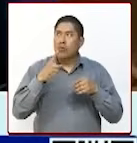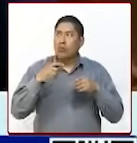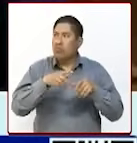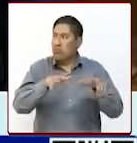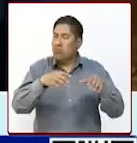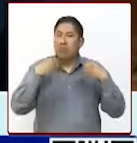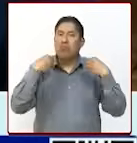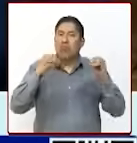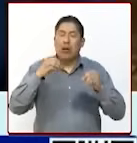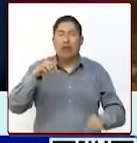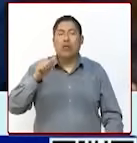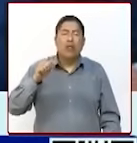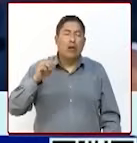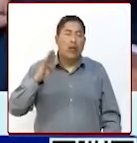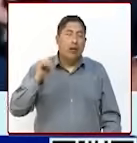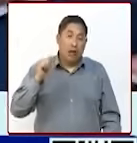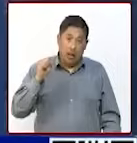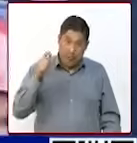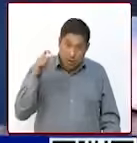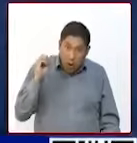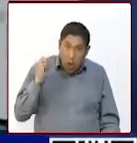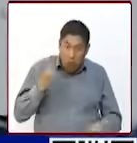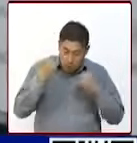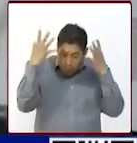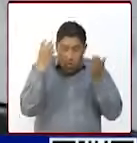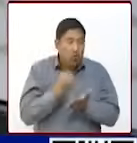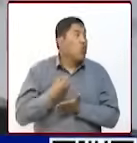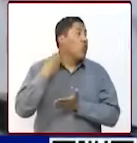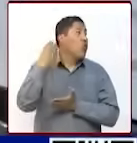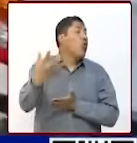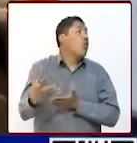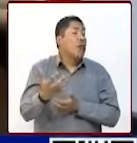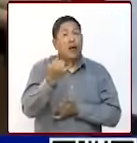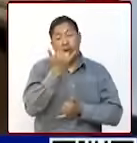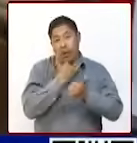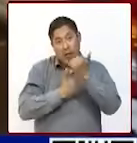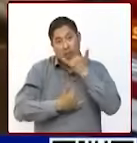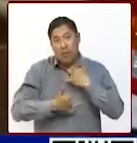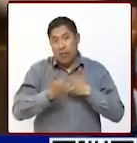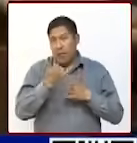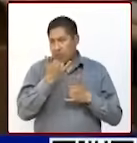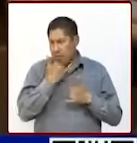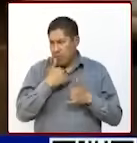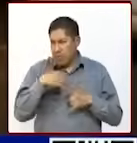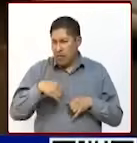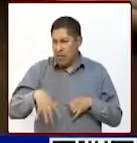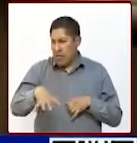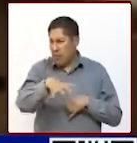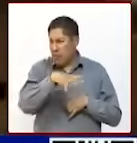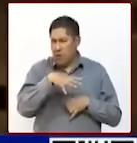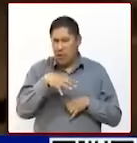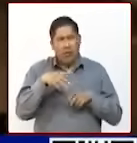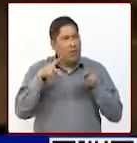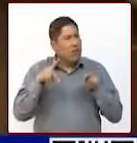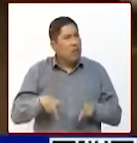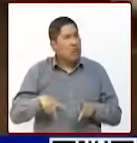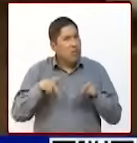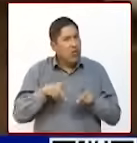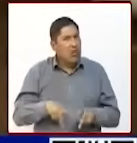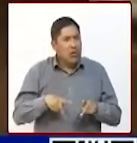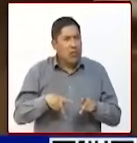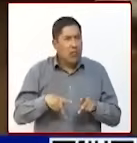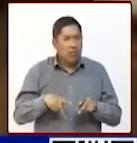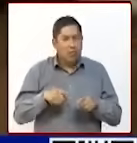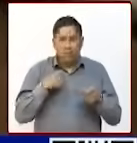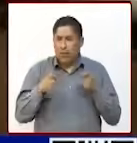donde muchas personas vienen a realizar sus compras. Pese a lo que se pensaba que iba a pasar en este lugar, de que las personas iban a acatar el